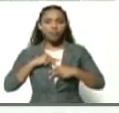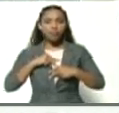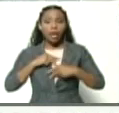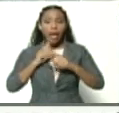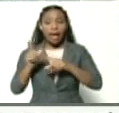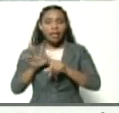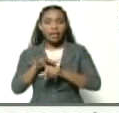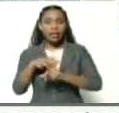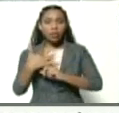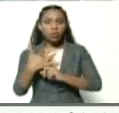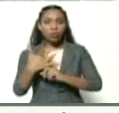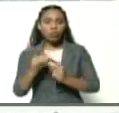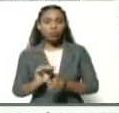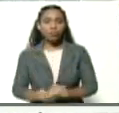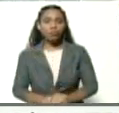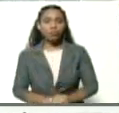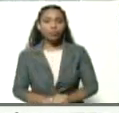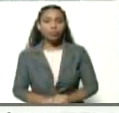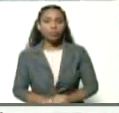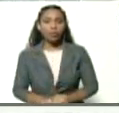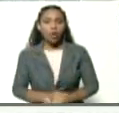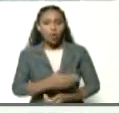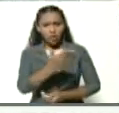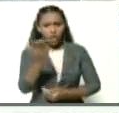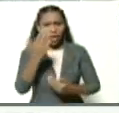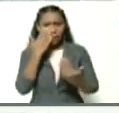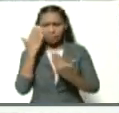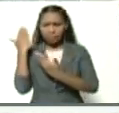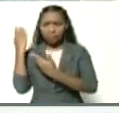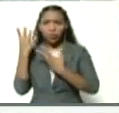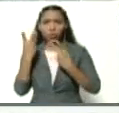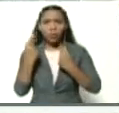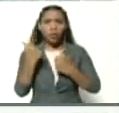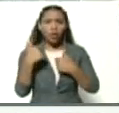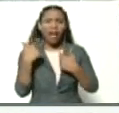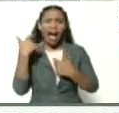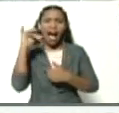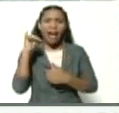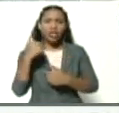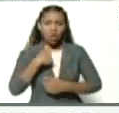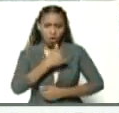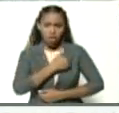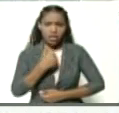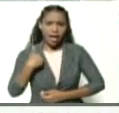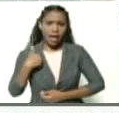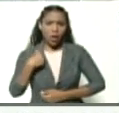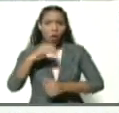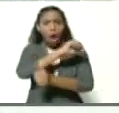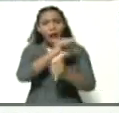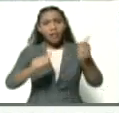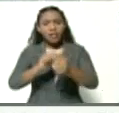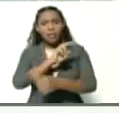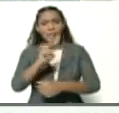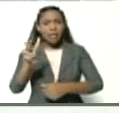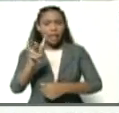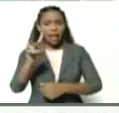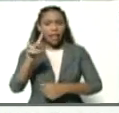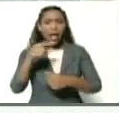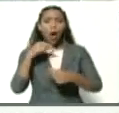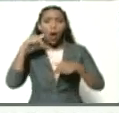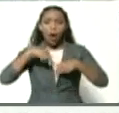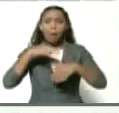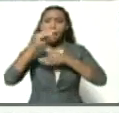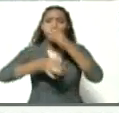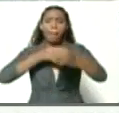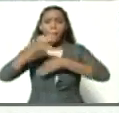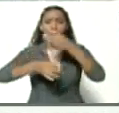esta situación. Fíjense ustedes los números que tenemos. Yo quisiera, la vicepresidenta diera los números de hoy y